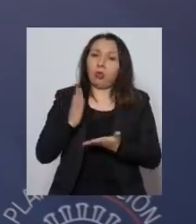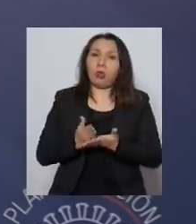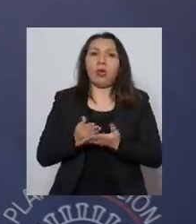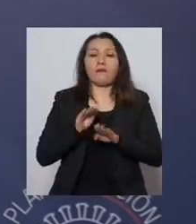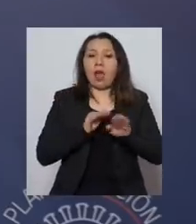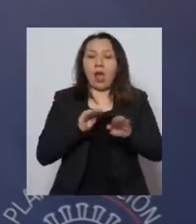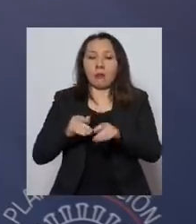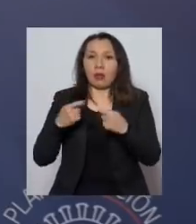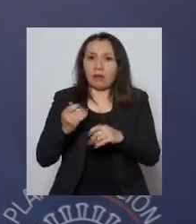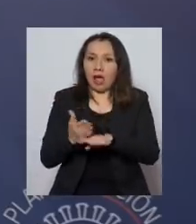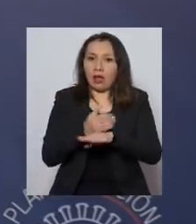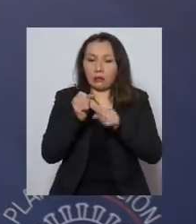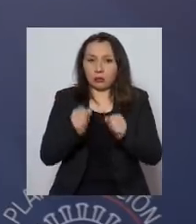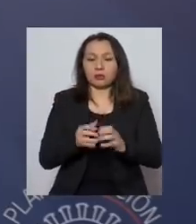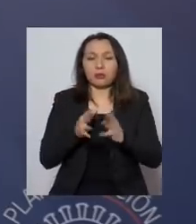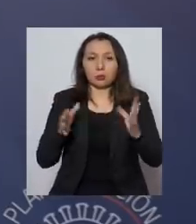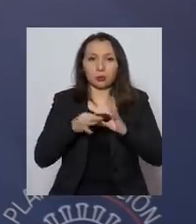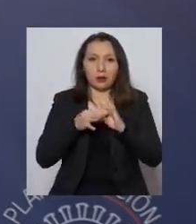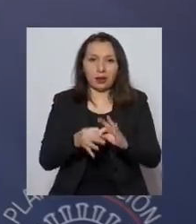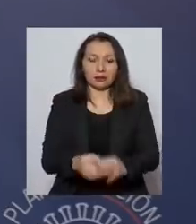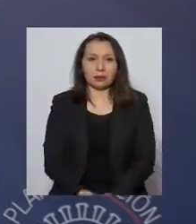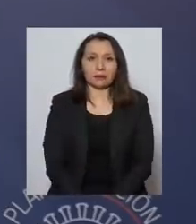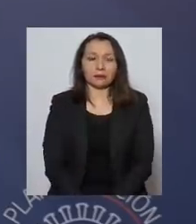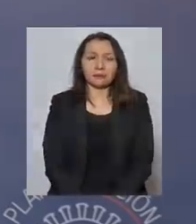de tratar de apoyarlas lo antes posible. Muchas gracias.